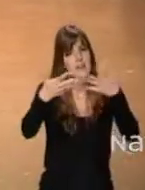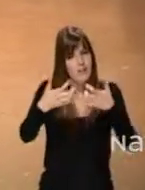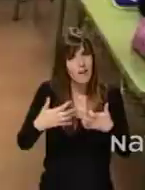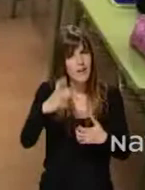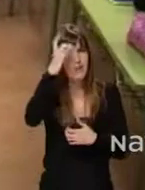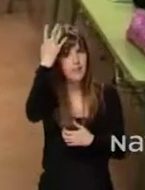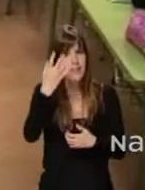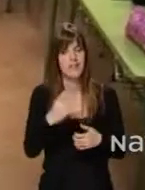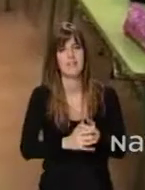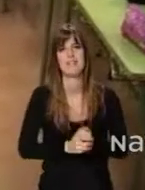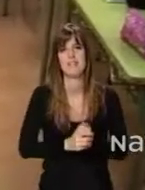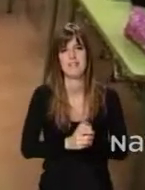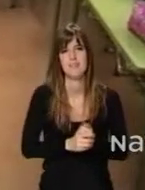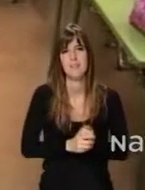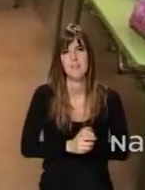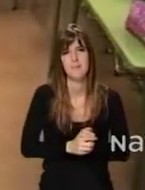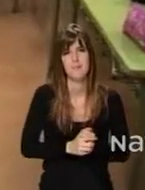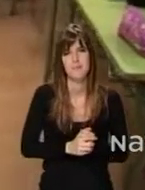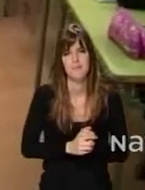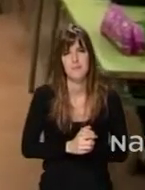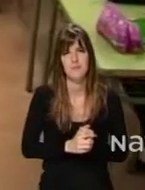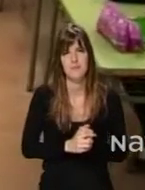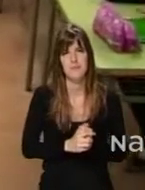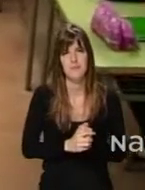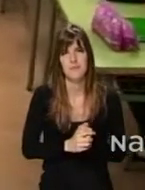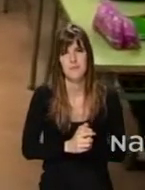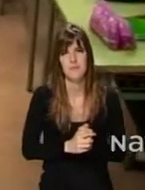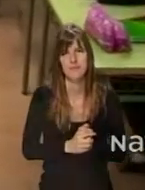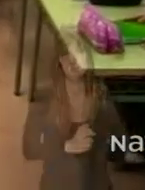Sí, sí. Uno da la pata,